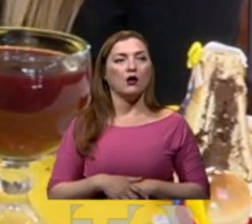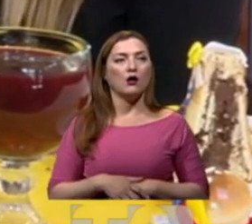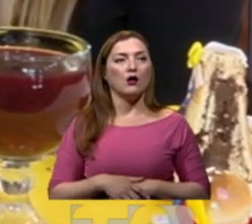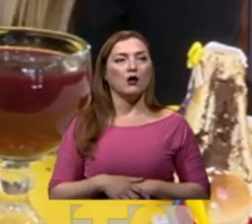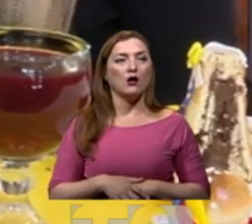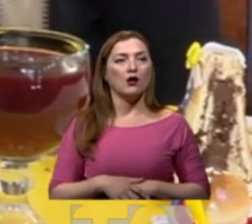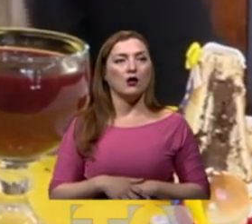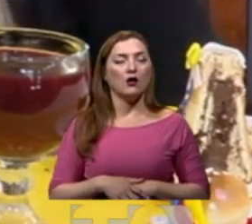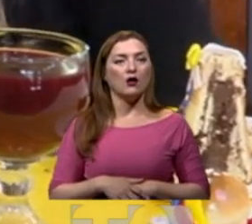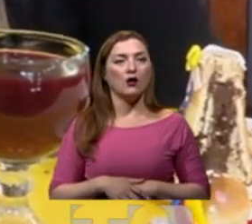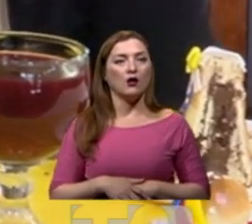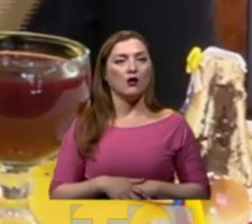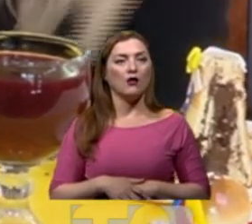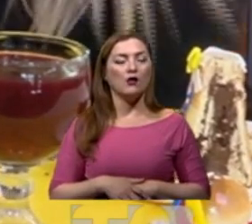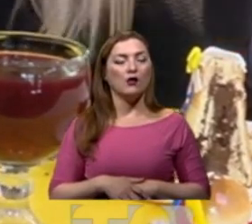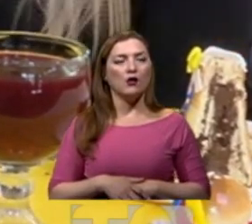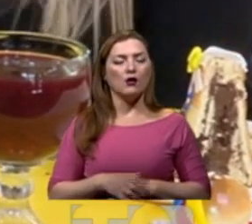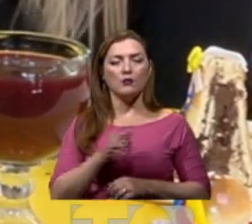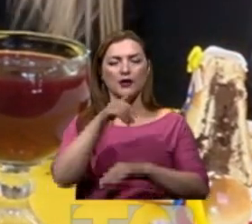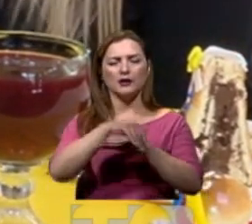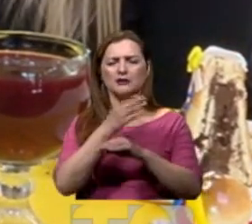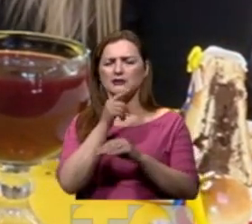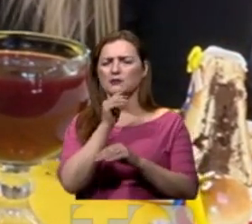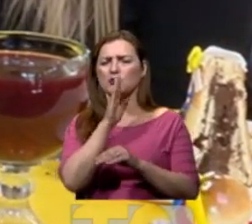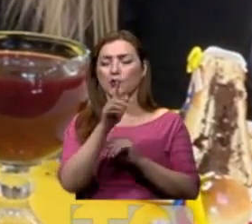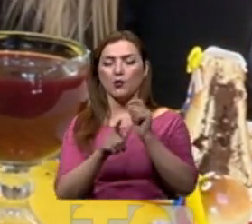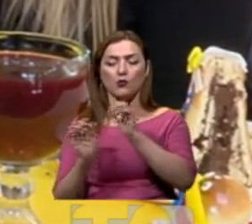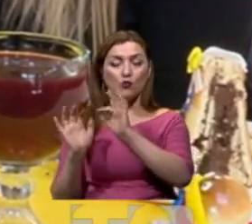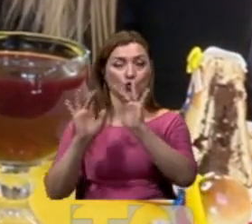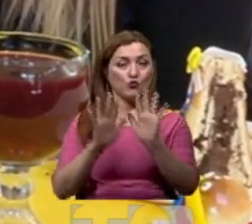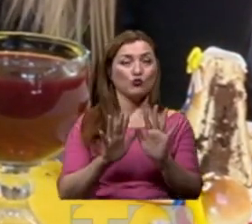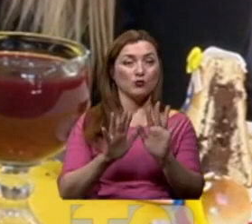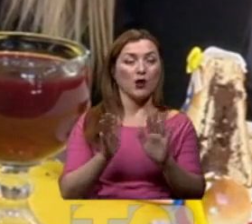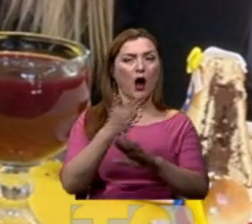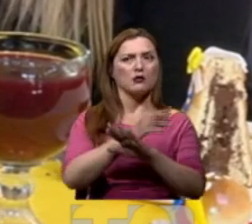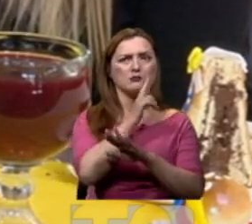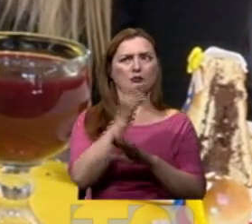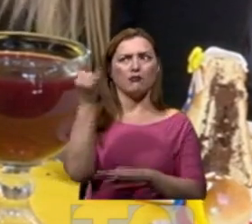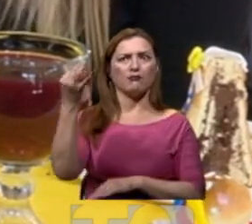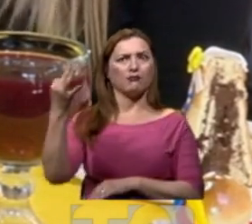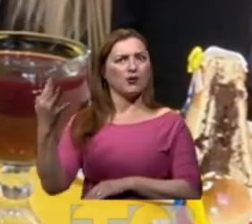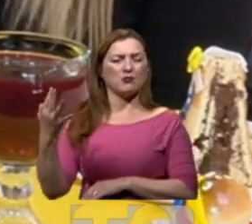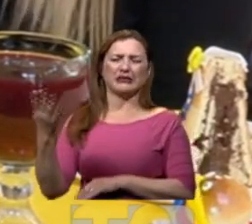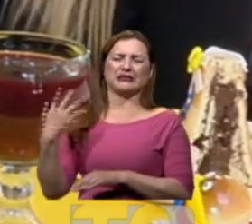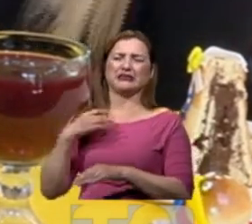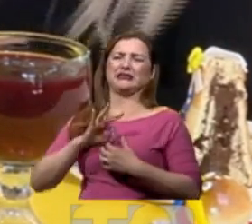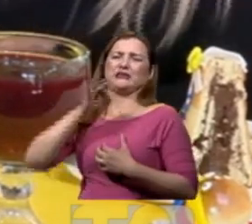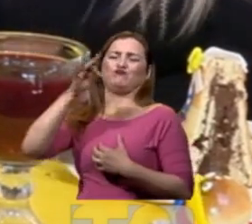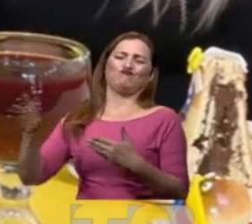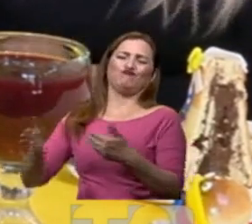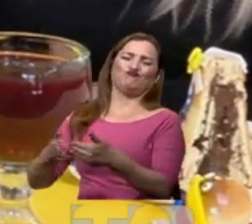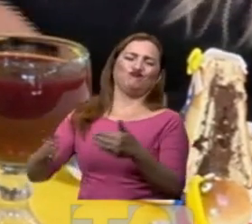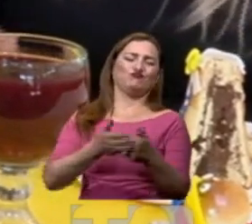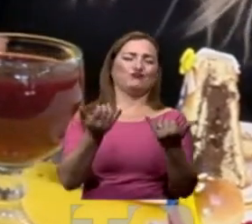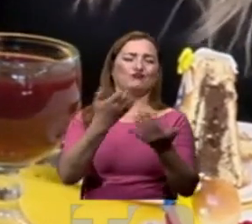a reventar. Okay. Entiendo también que ustedes tenían varias sucursales, pero por el tema de la pandemia tuvieron que cerrar y ahora apuestan por la